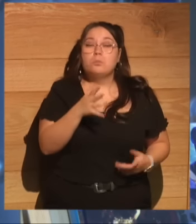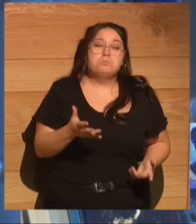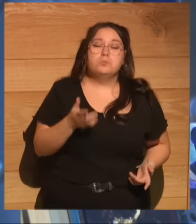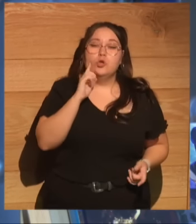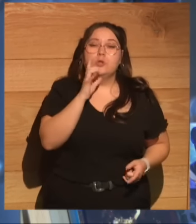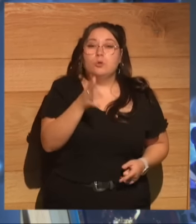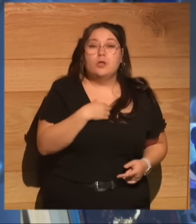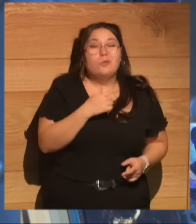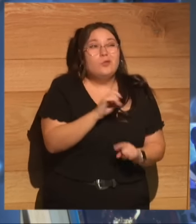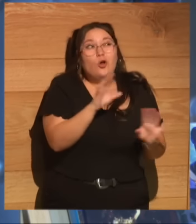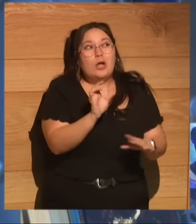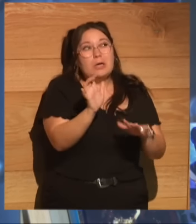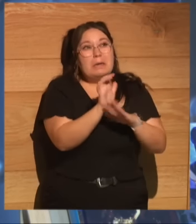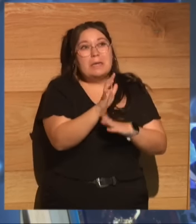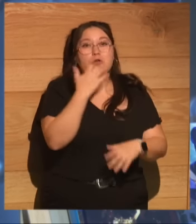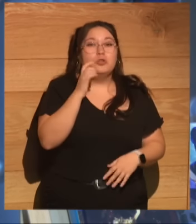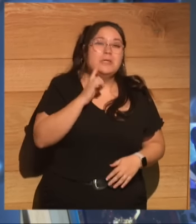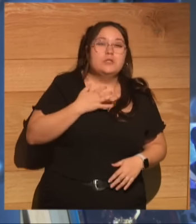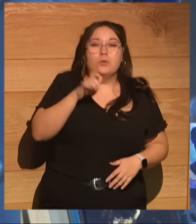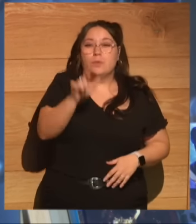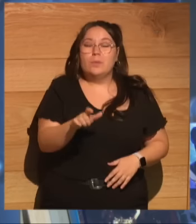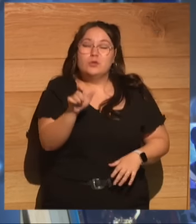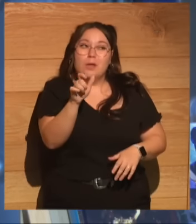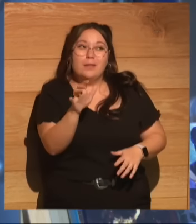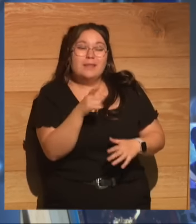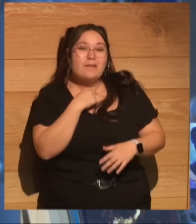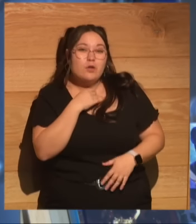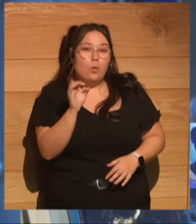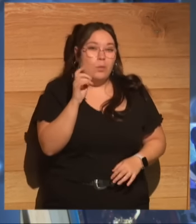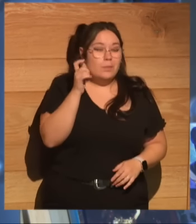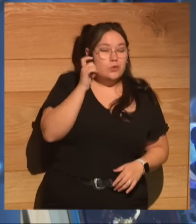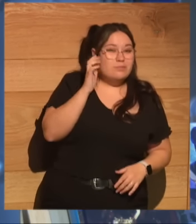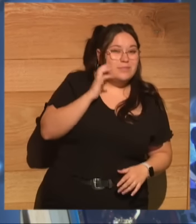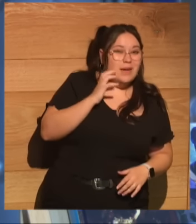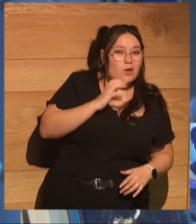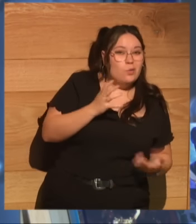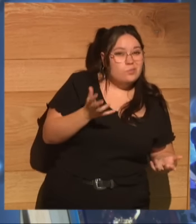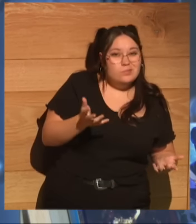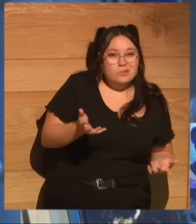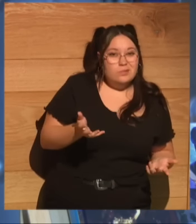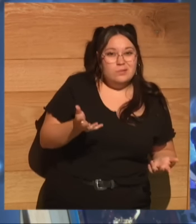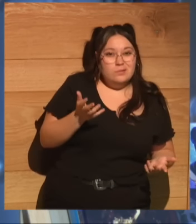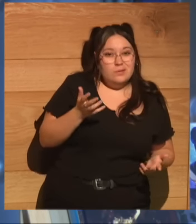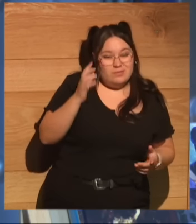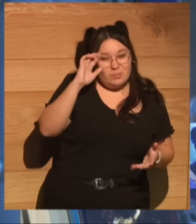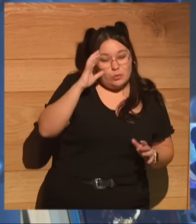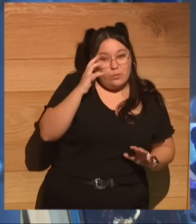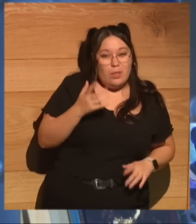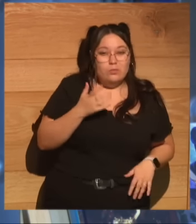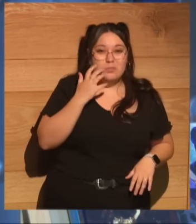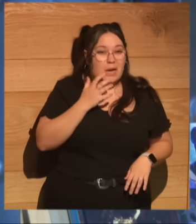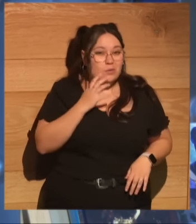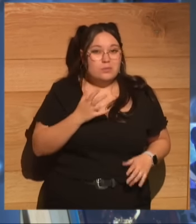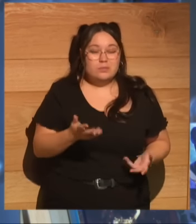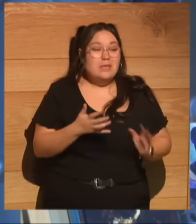claro que me tenga que reír. Nunca sé si estoy viendo a alguien divertido o un perturbado o alguien simplemente raro. No tengo claro que